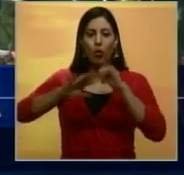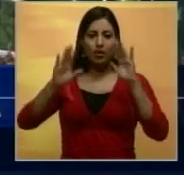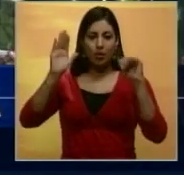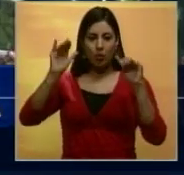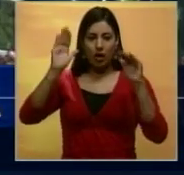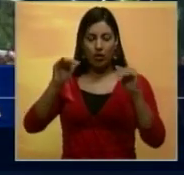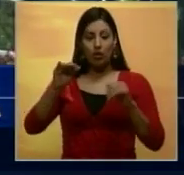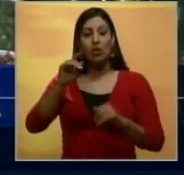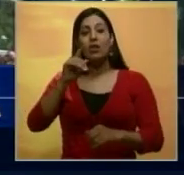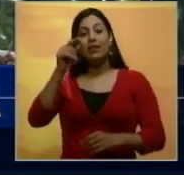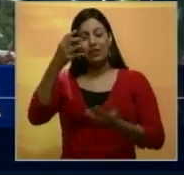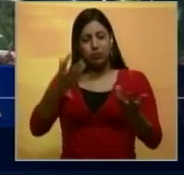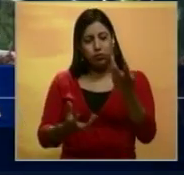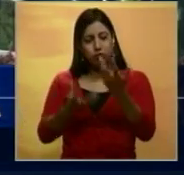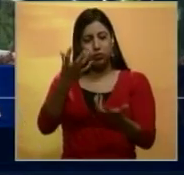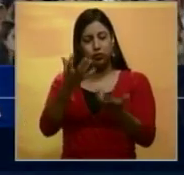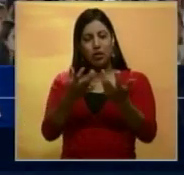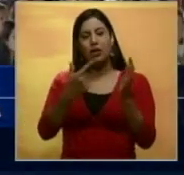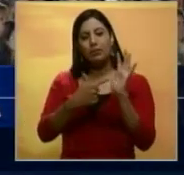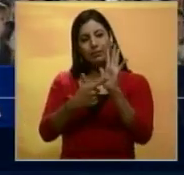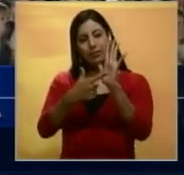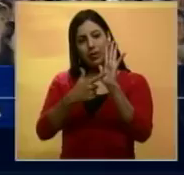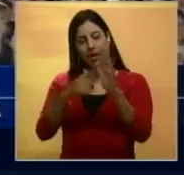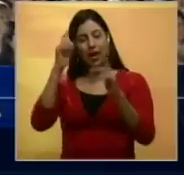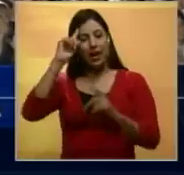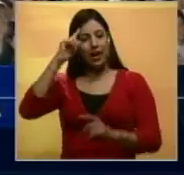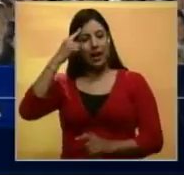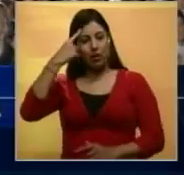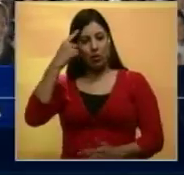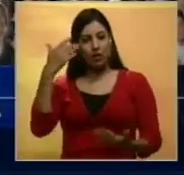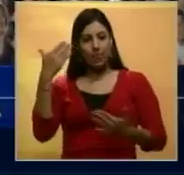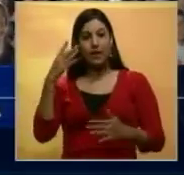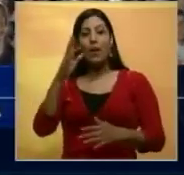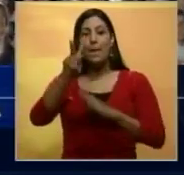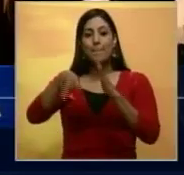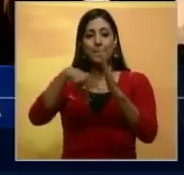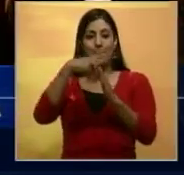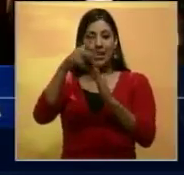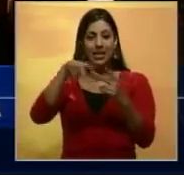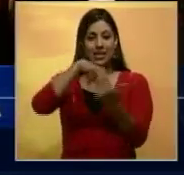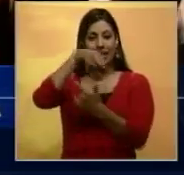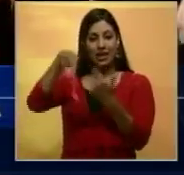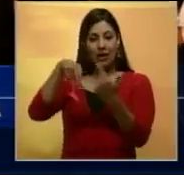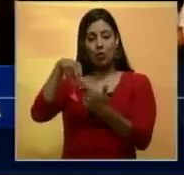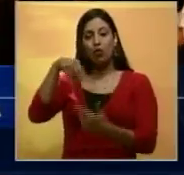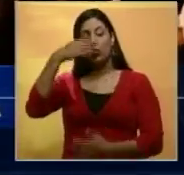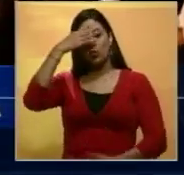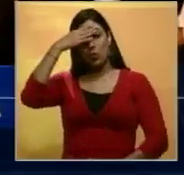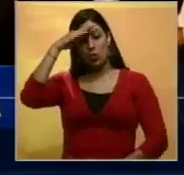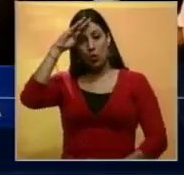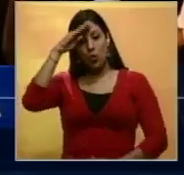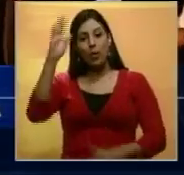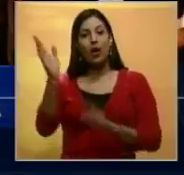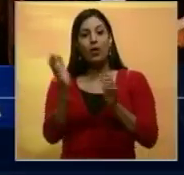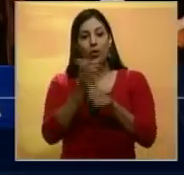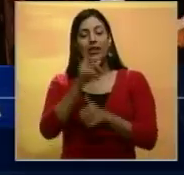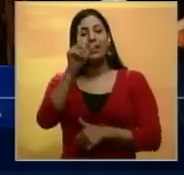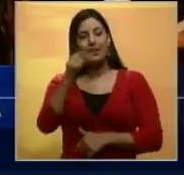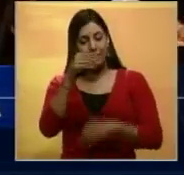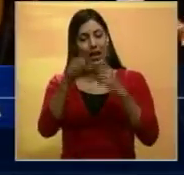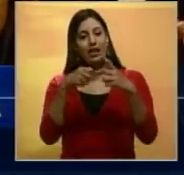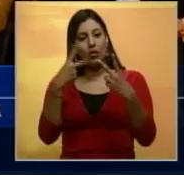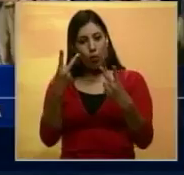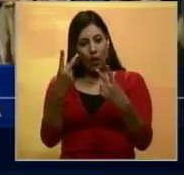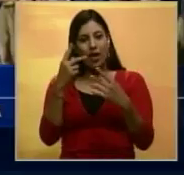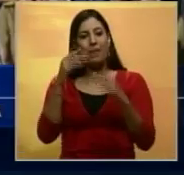adiós. Sus cenizas fueron expuestas en el Memorial de José Martí en la Plaza de la Revolución de La Habana, lugar en el que también se realizó